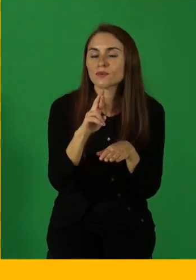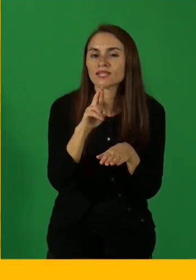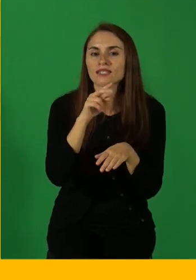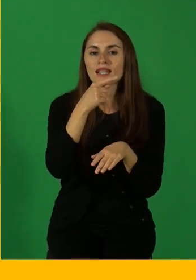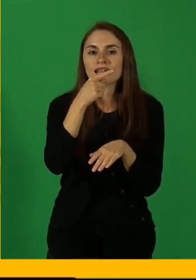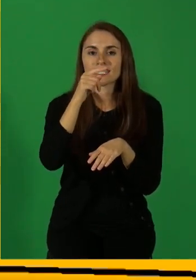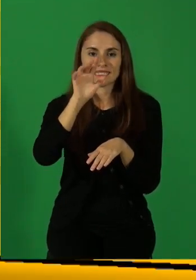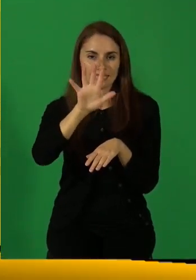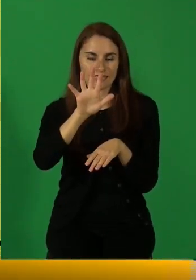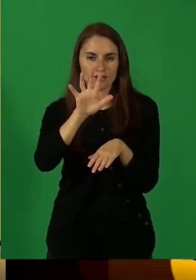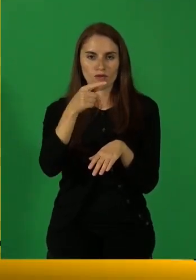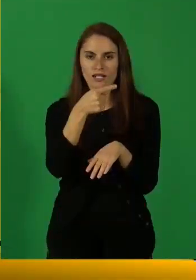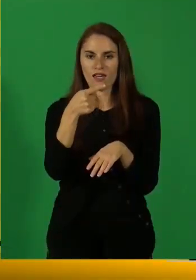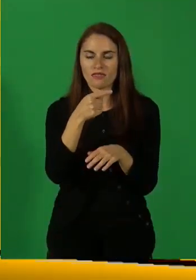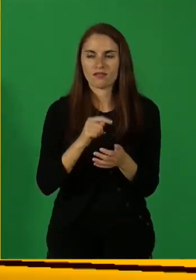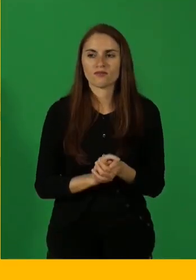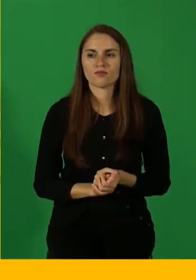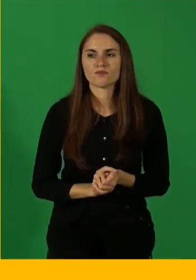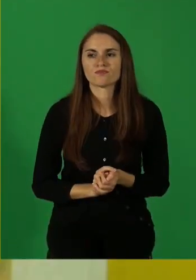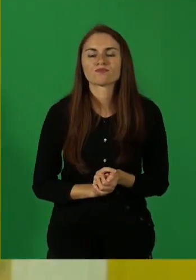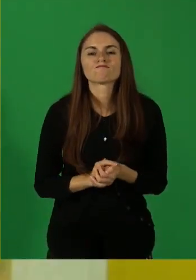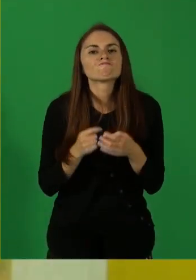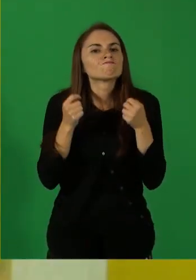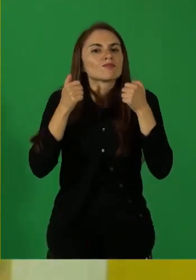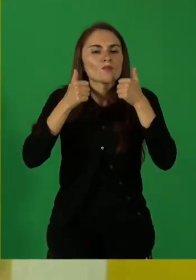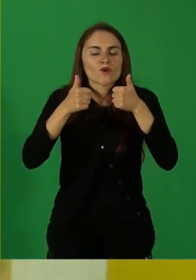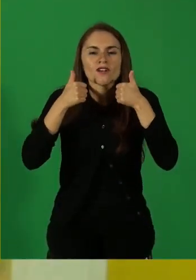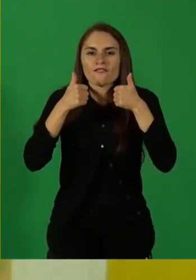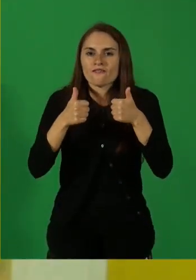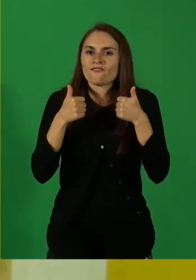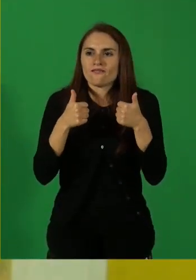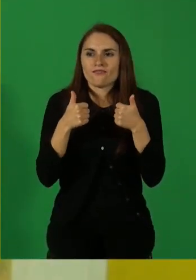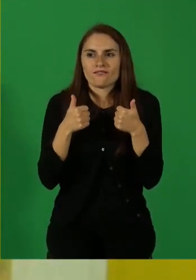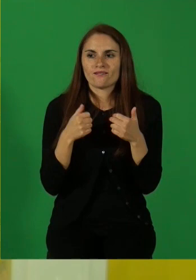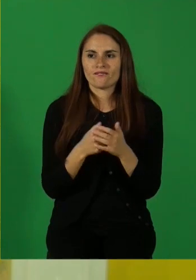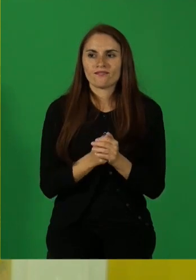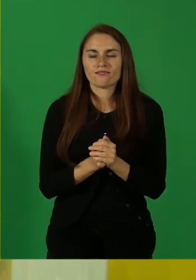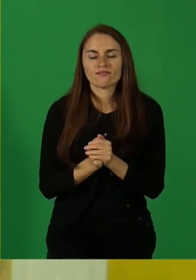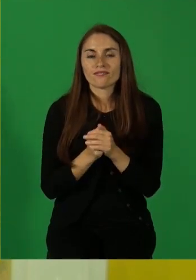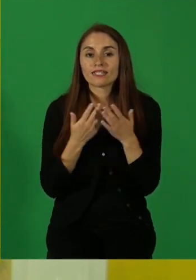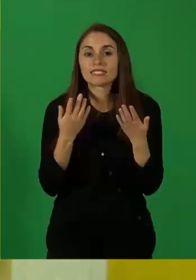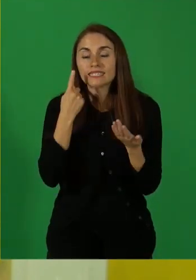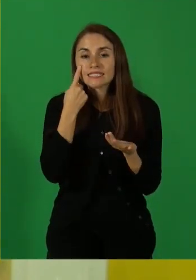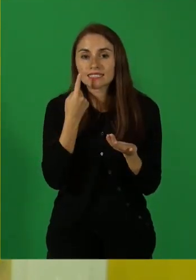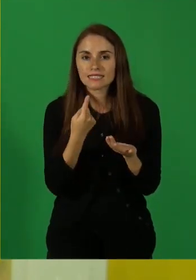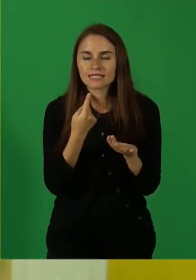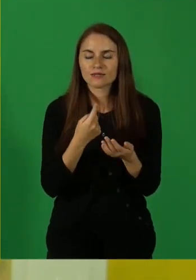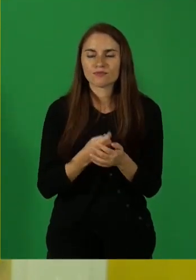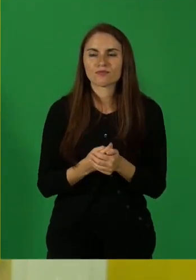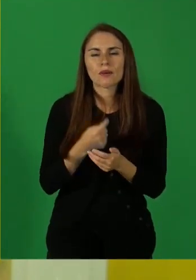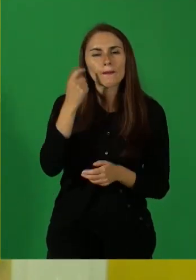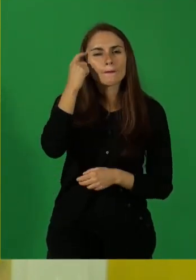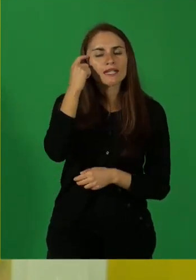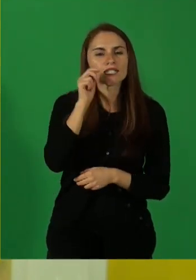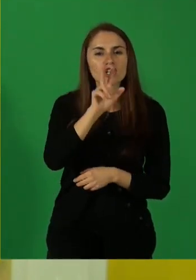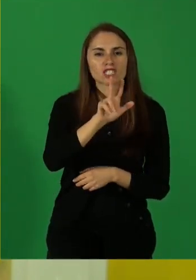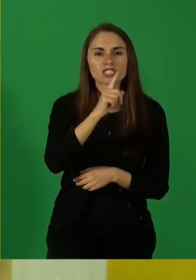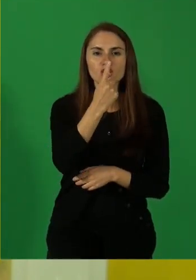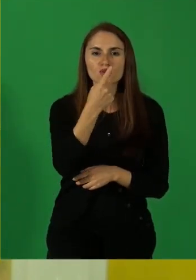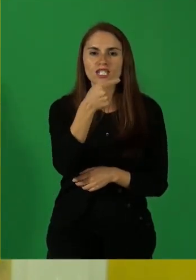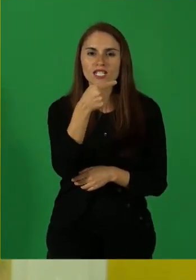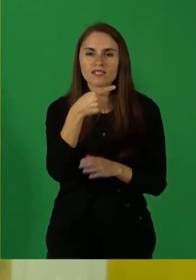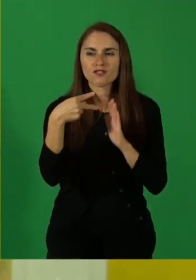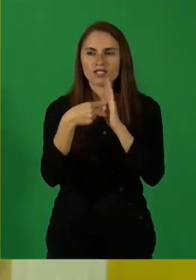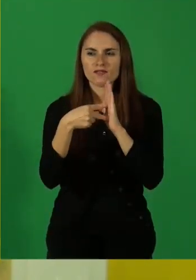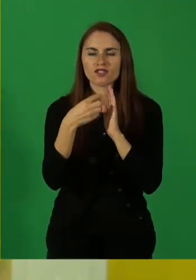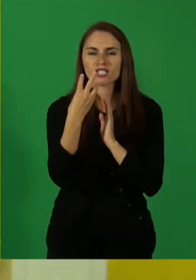sería nuestro resultado. Muy bien. Vamos acá con esto. Piensa 81 negativo